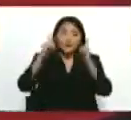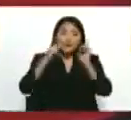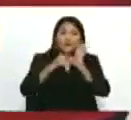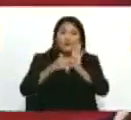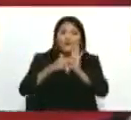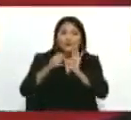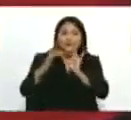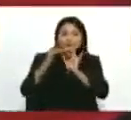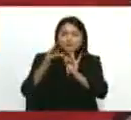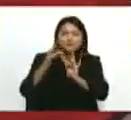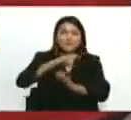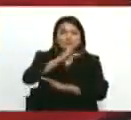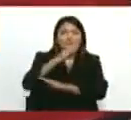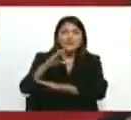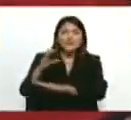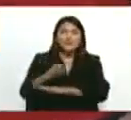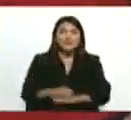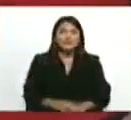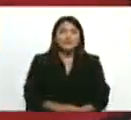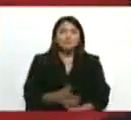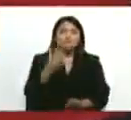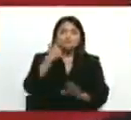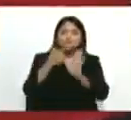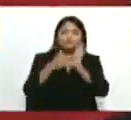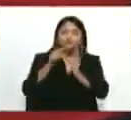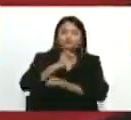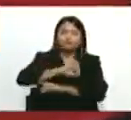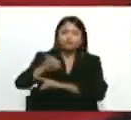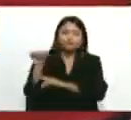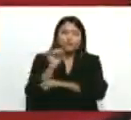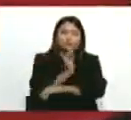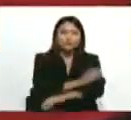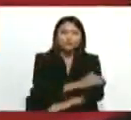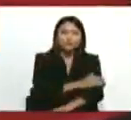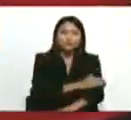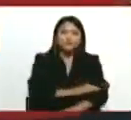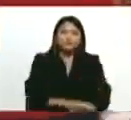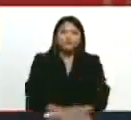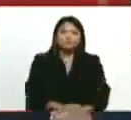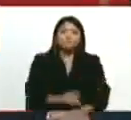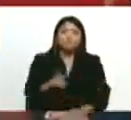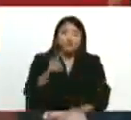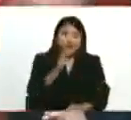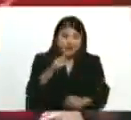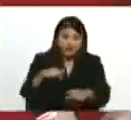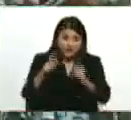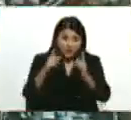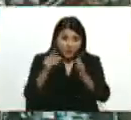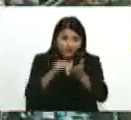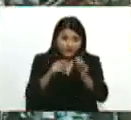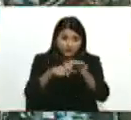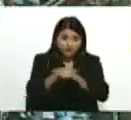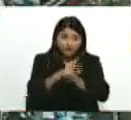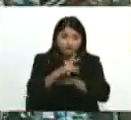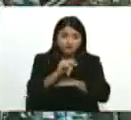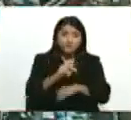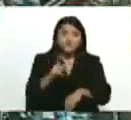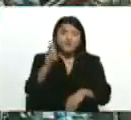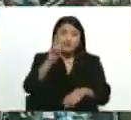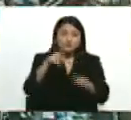Caribe, les demuestre a ellos que por la Guaira... No. por